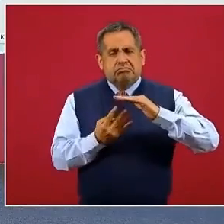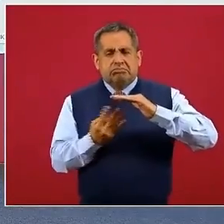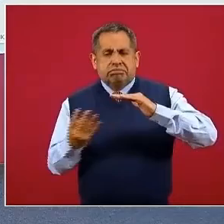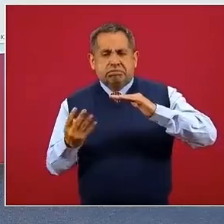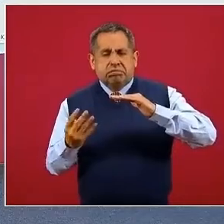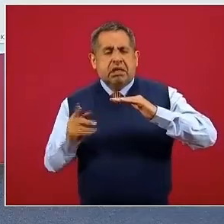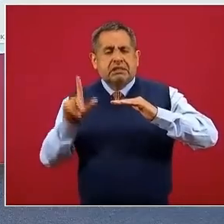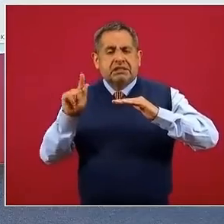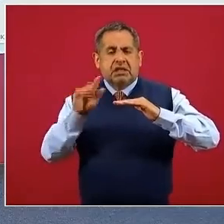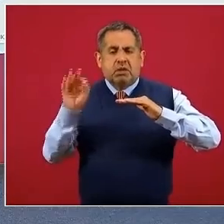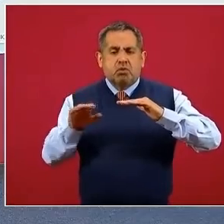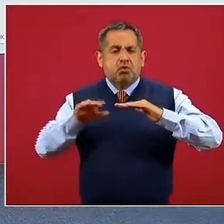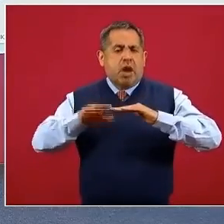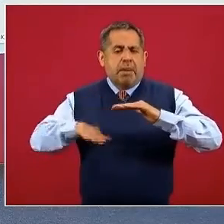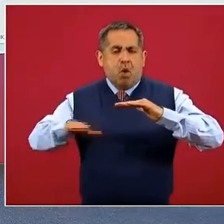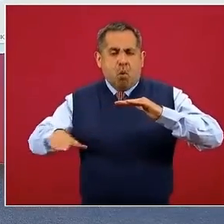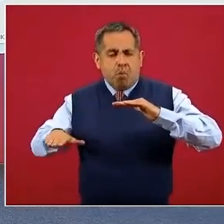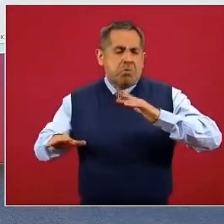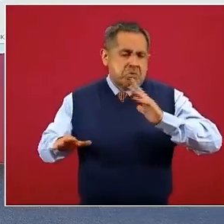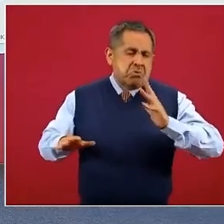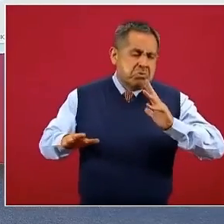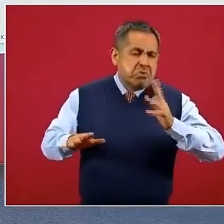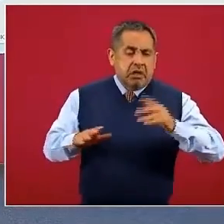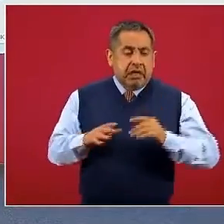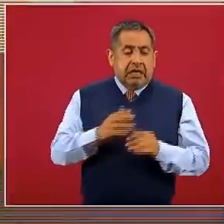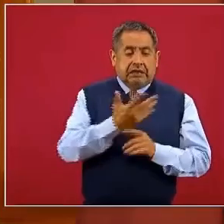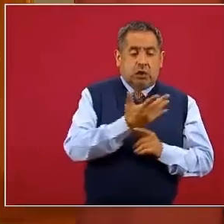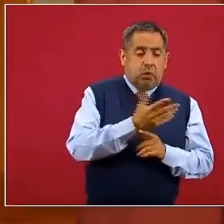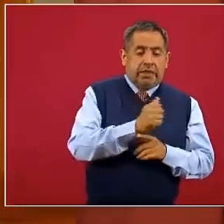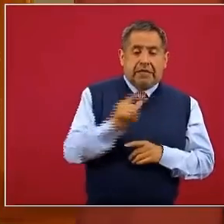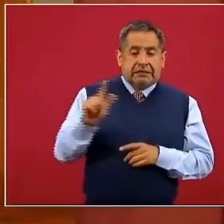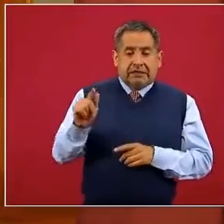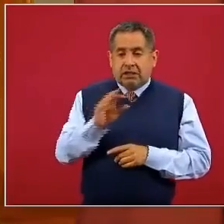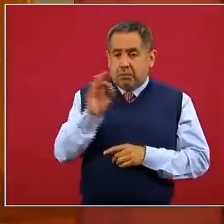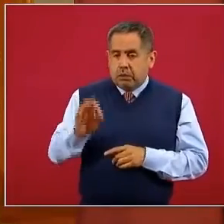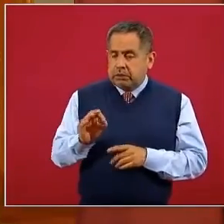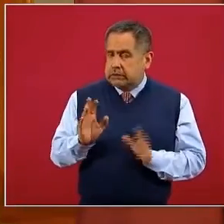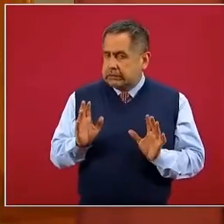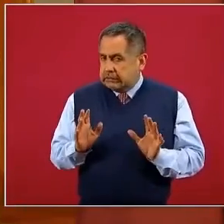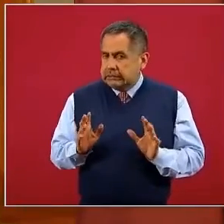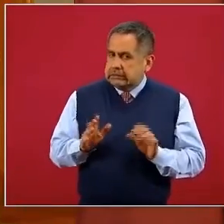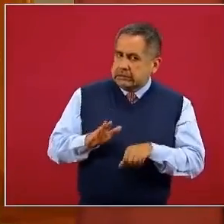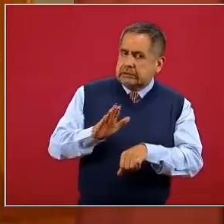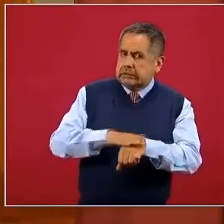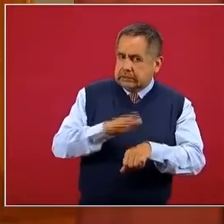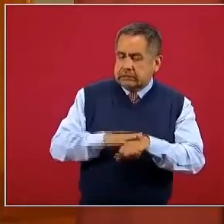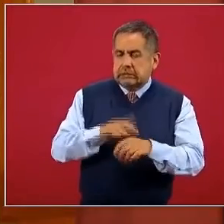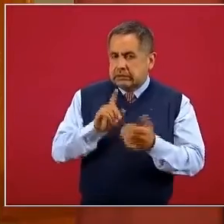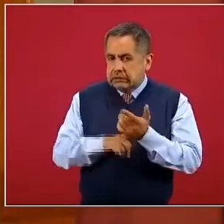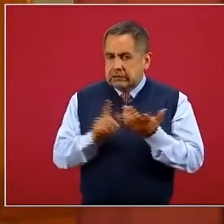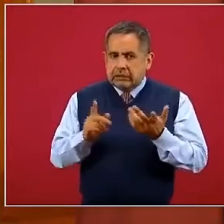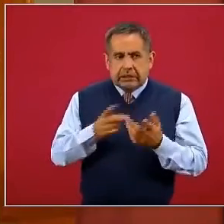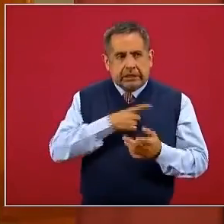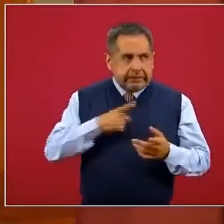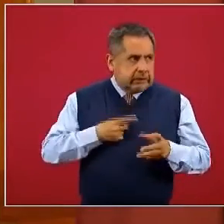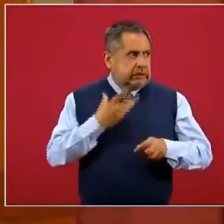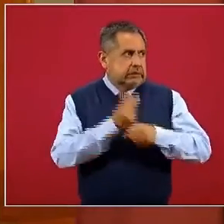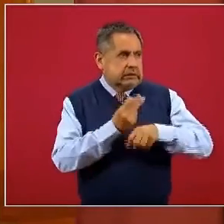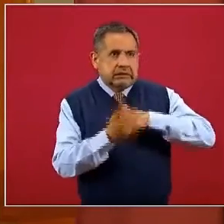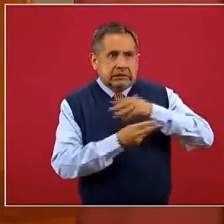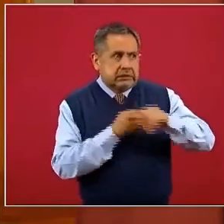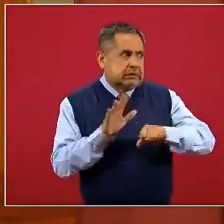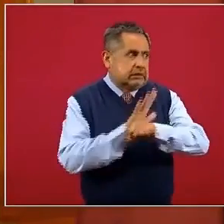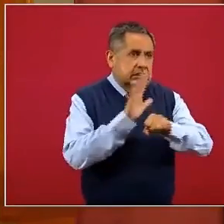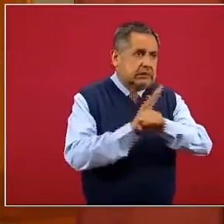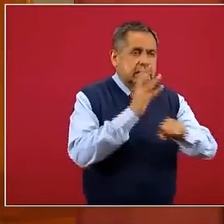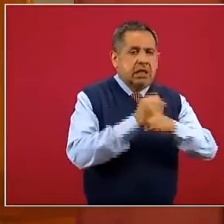que es 70%. Sin embargo, entre el 50 y el 70 ya detonan actividades de reconversión para en su